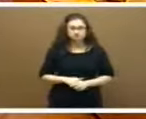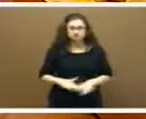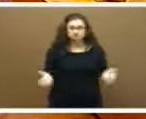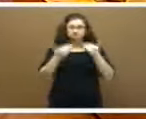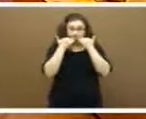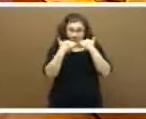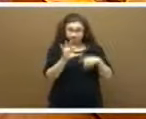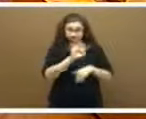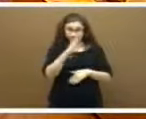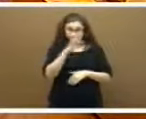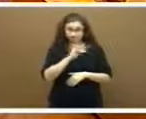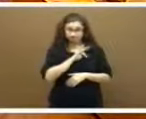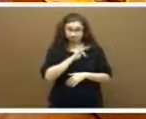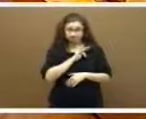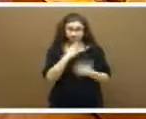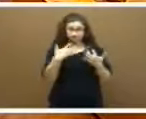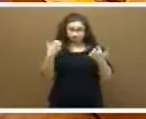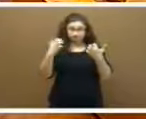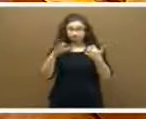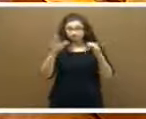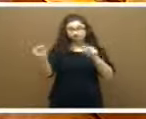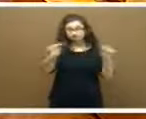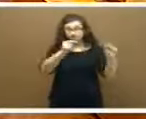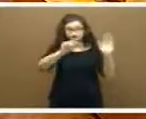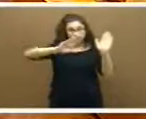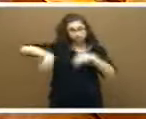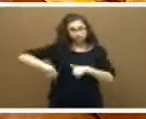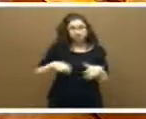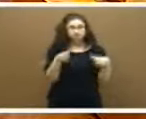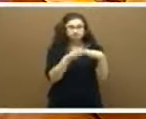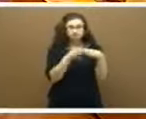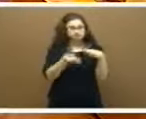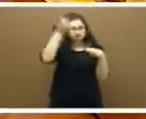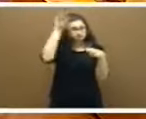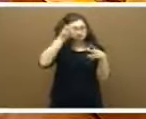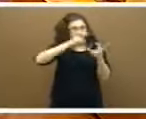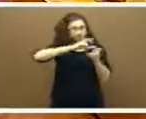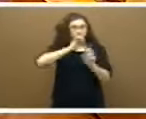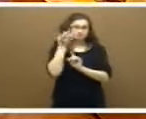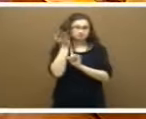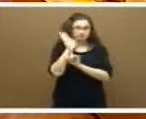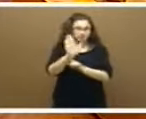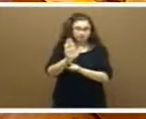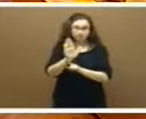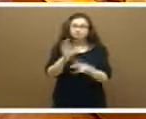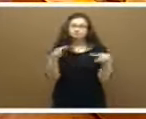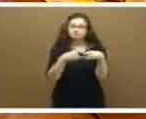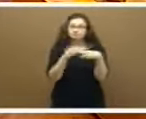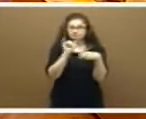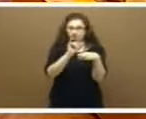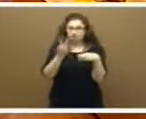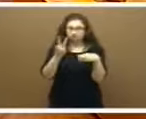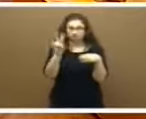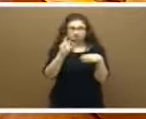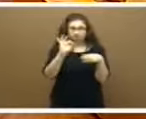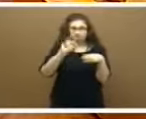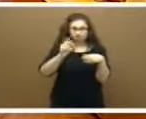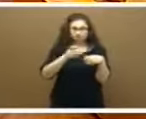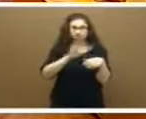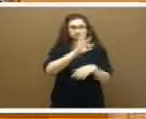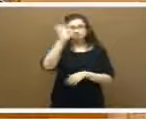Gracias, señoría. Para cerrar el debate, por el Grupo Parlamentario autor de la iniciativa, Grupo Parlamentario Izquierda Unida Verde Síes, tiene